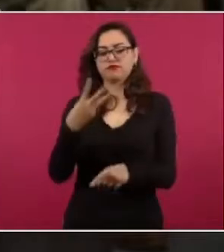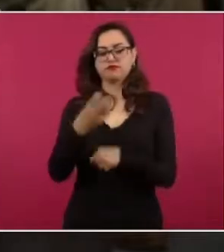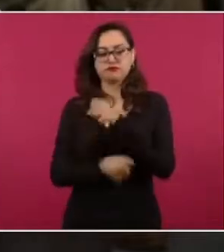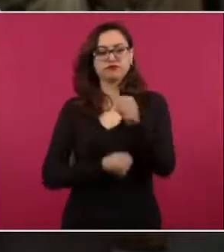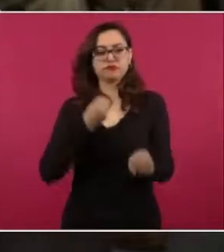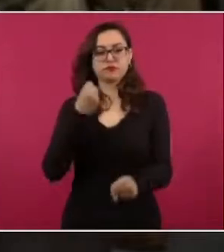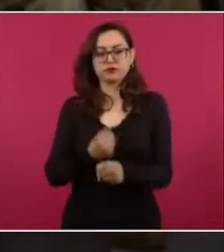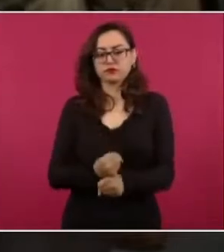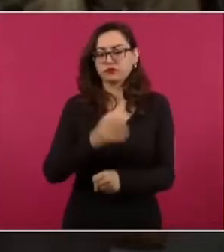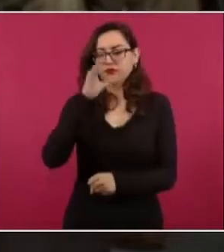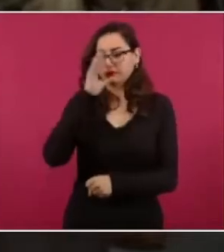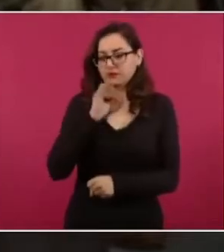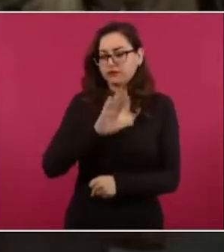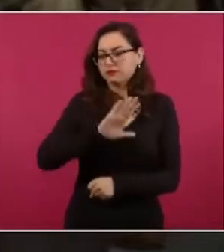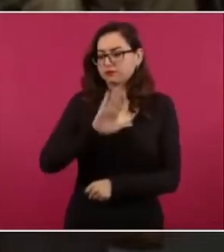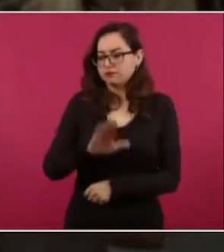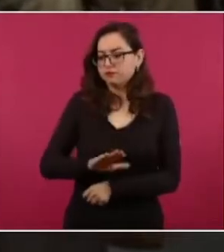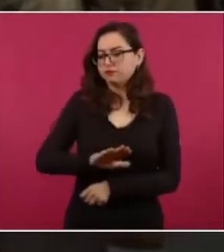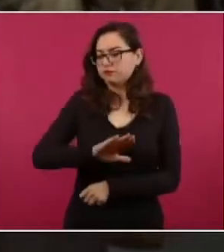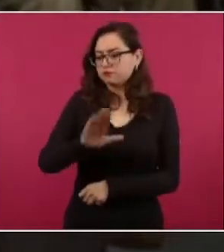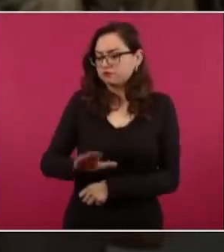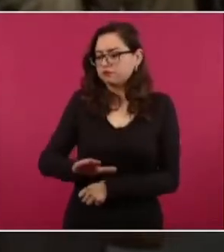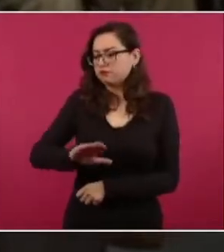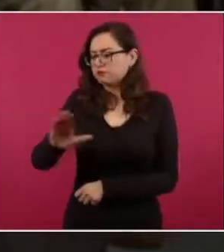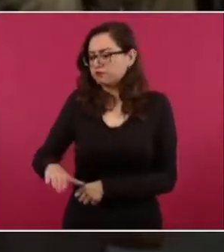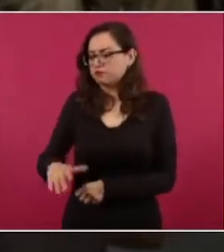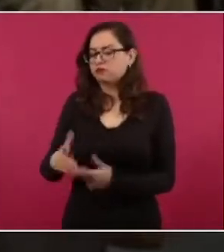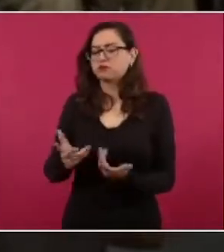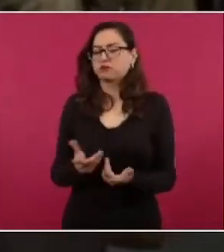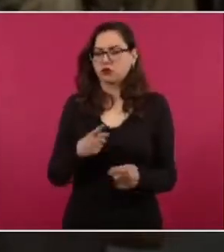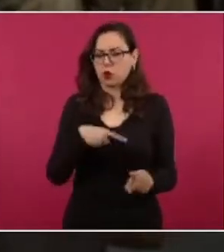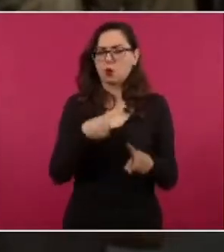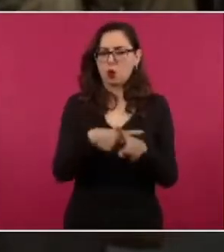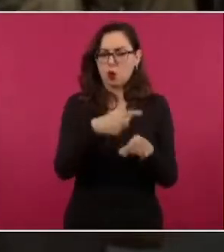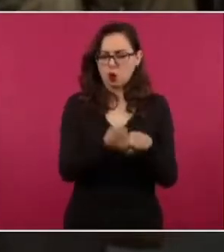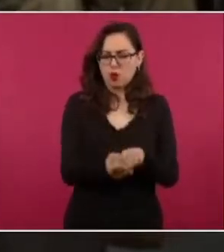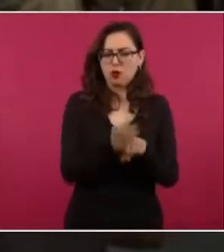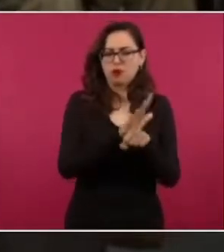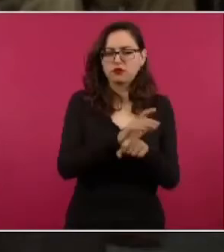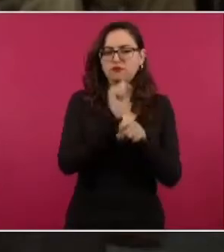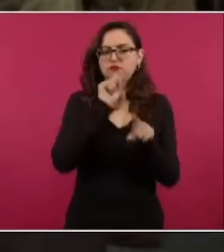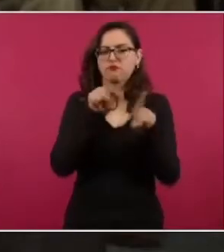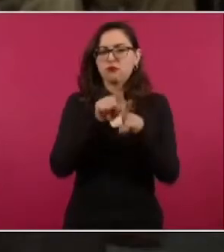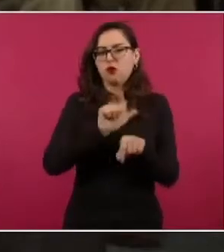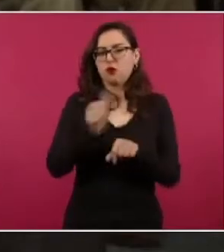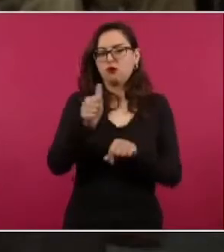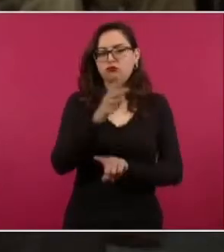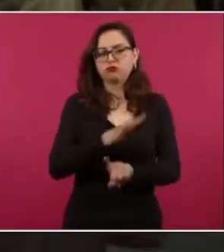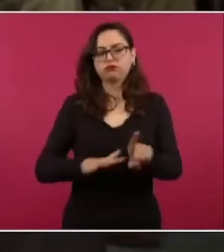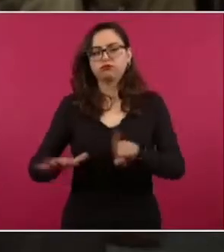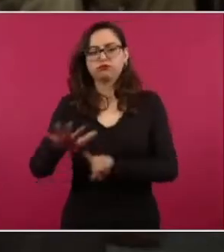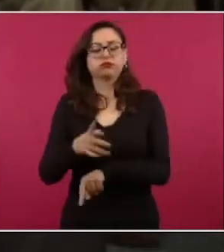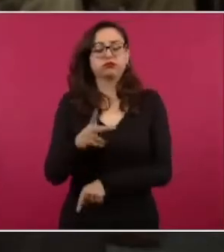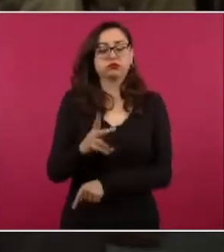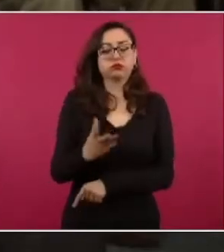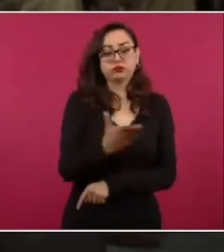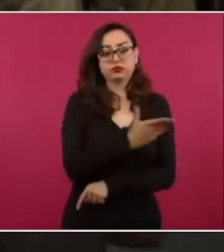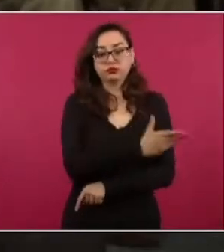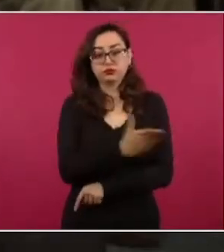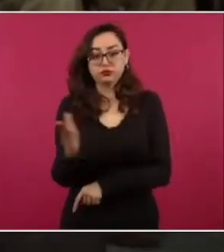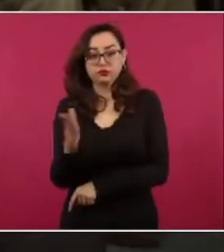que es multifactorial, que no solamente se debe a la COVID-19. Pero yo quisiera saber si ustedes, los expertos, han identificado que